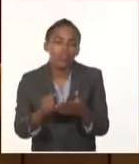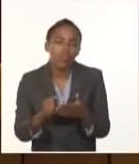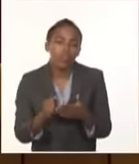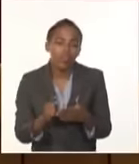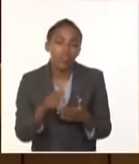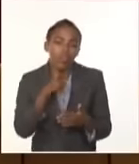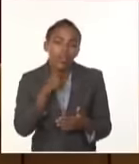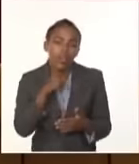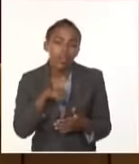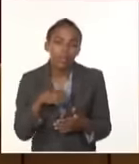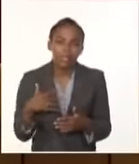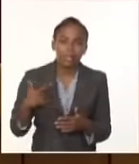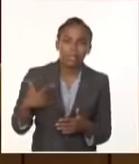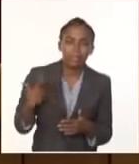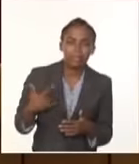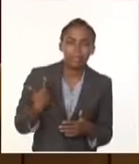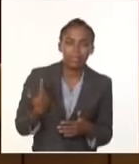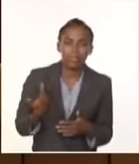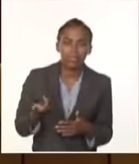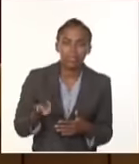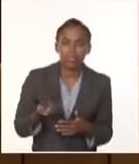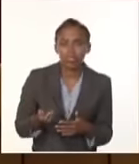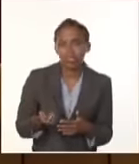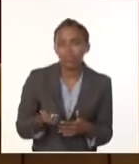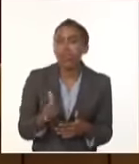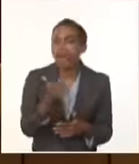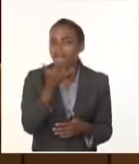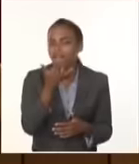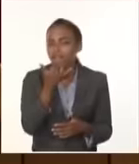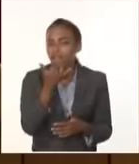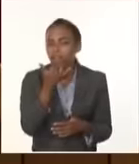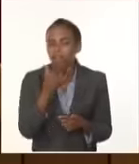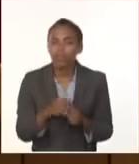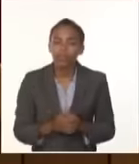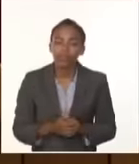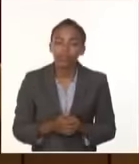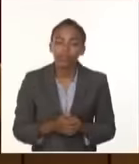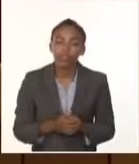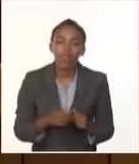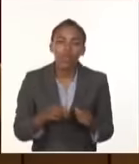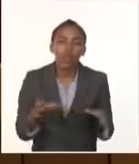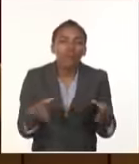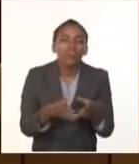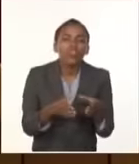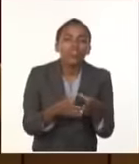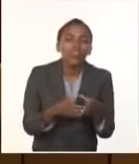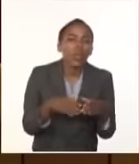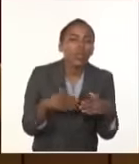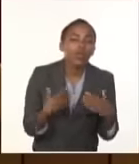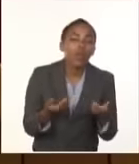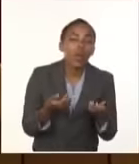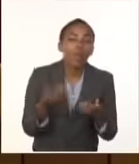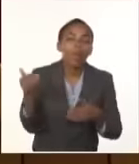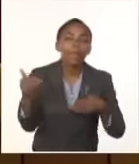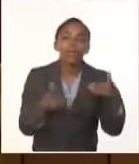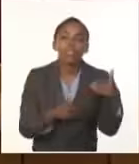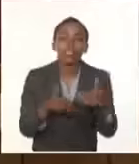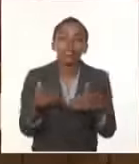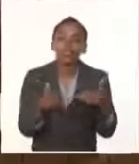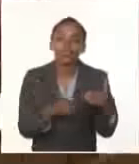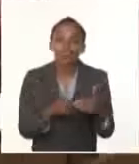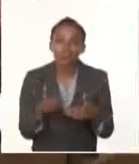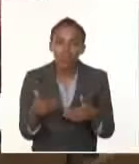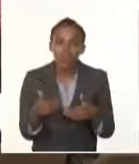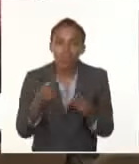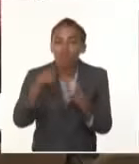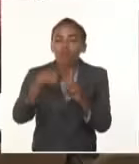acríticas sobre los temas más acuciantes. Es la unidad desde la participación optimista. Es